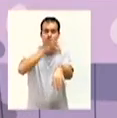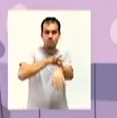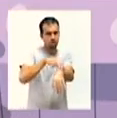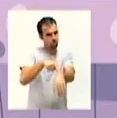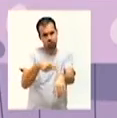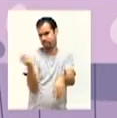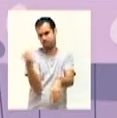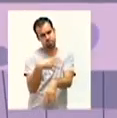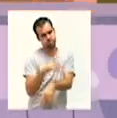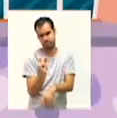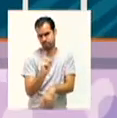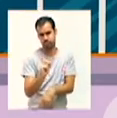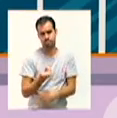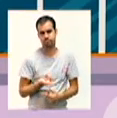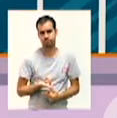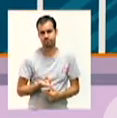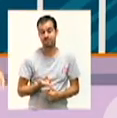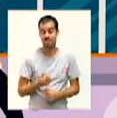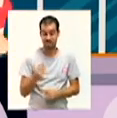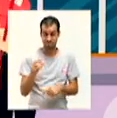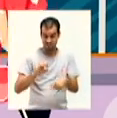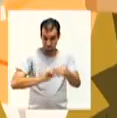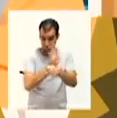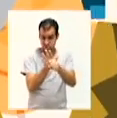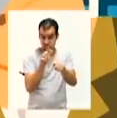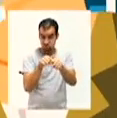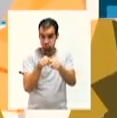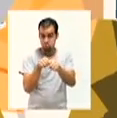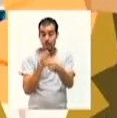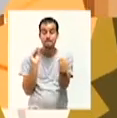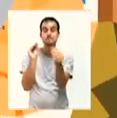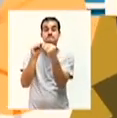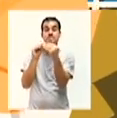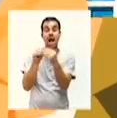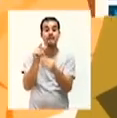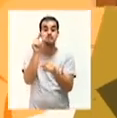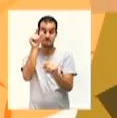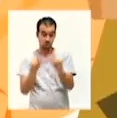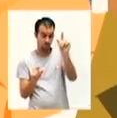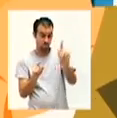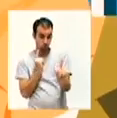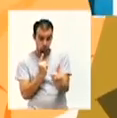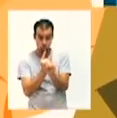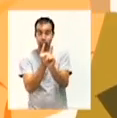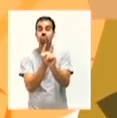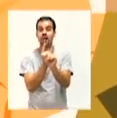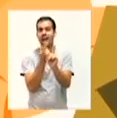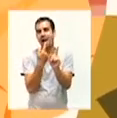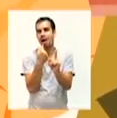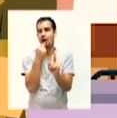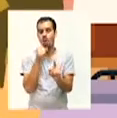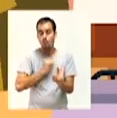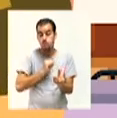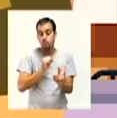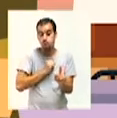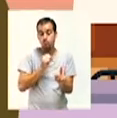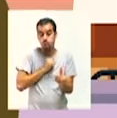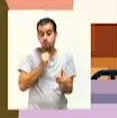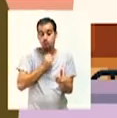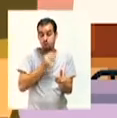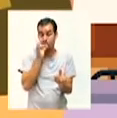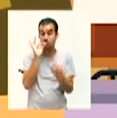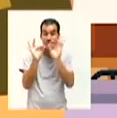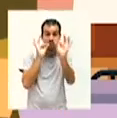nuevo coronavirus se propaga de persona a persona a través de las gotículas respiratorias que se generan cuando